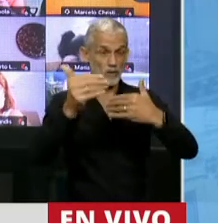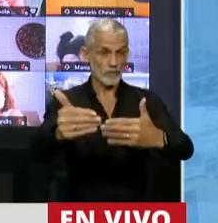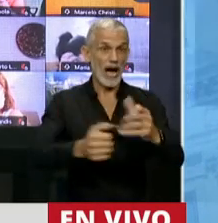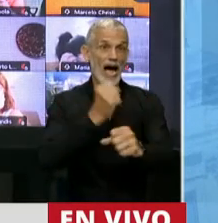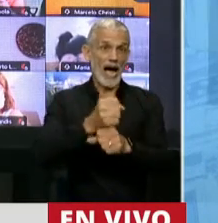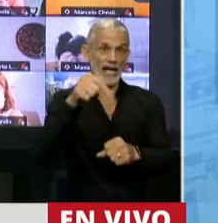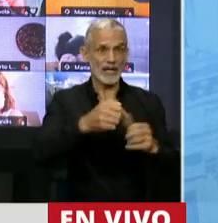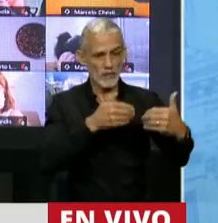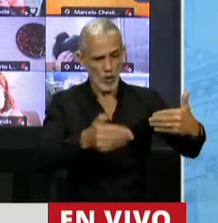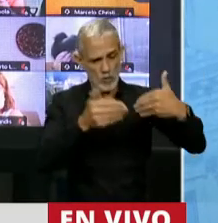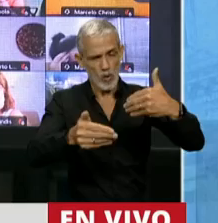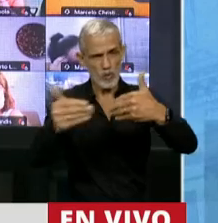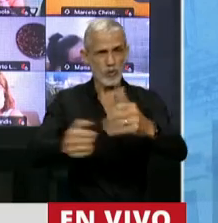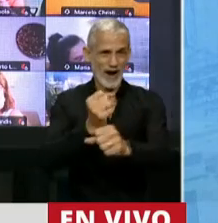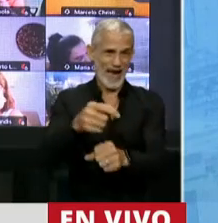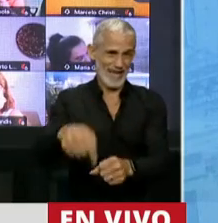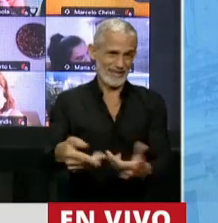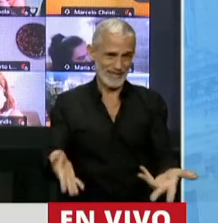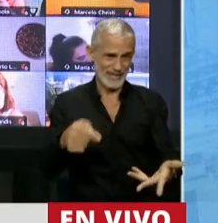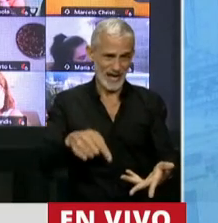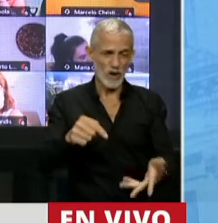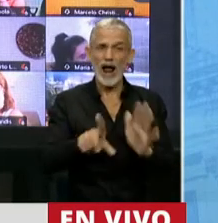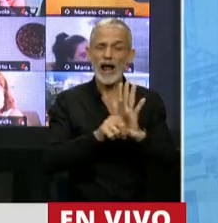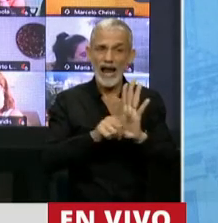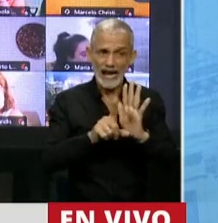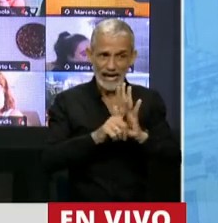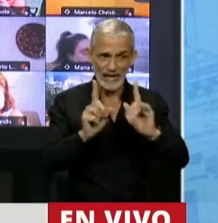hasta esta fecha, porque obviamente esa ley